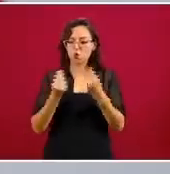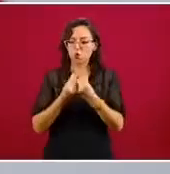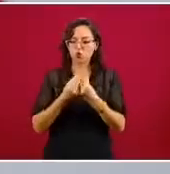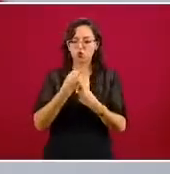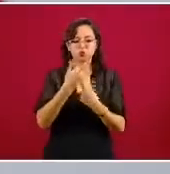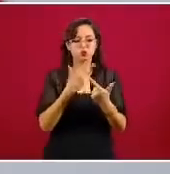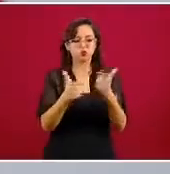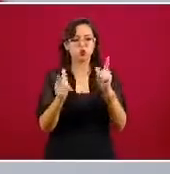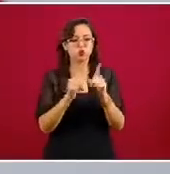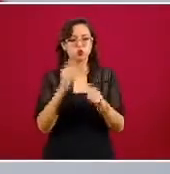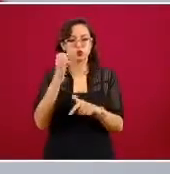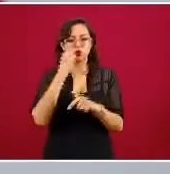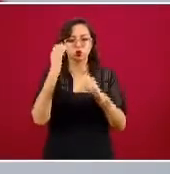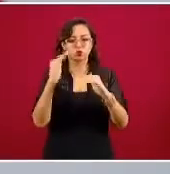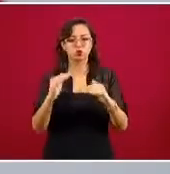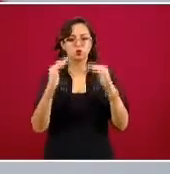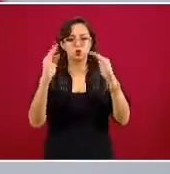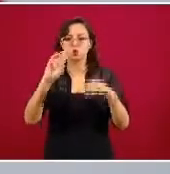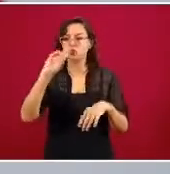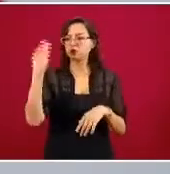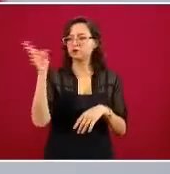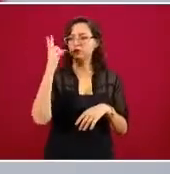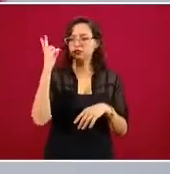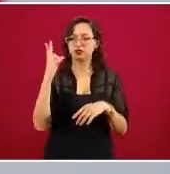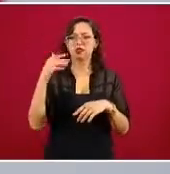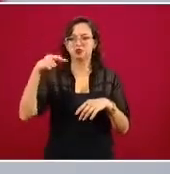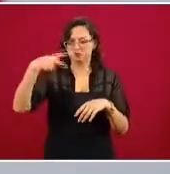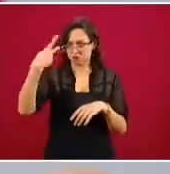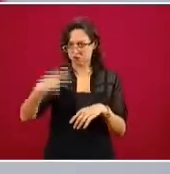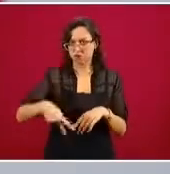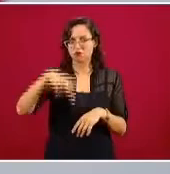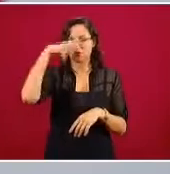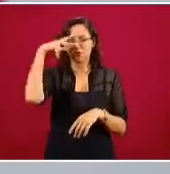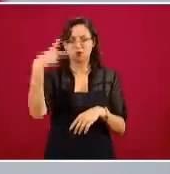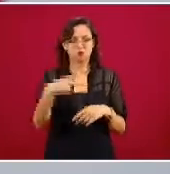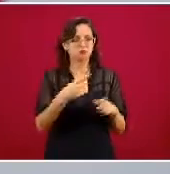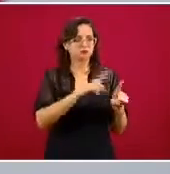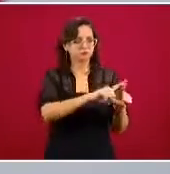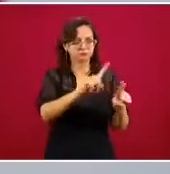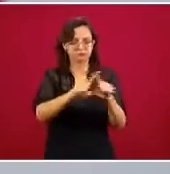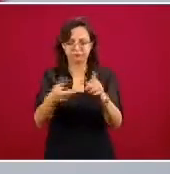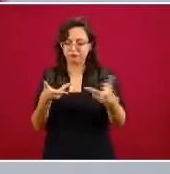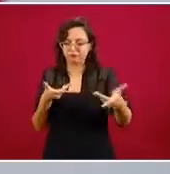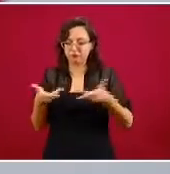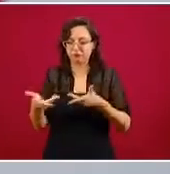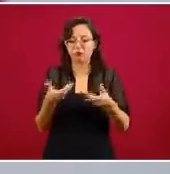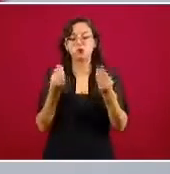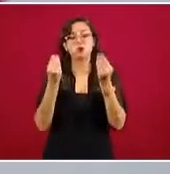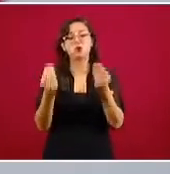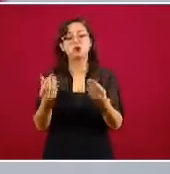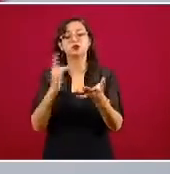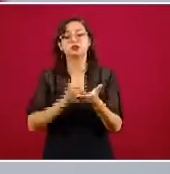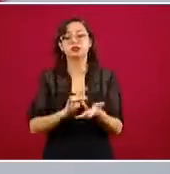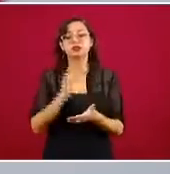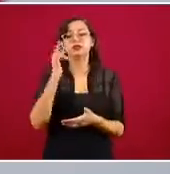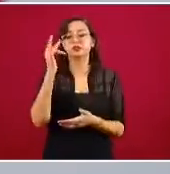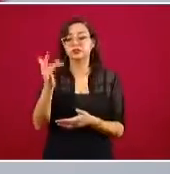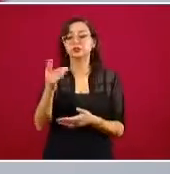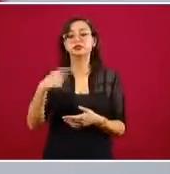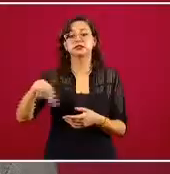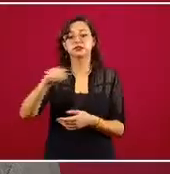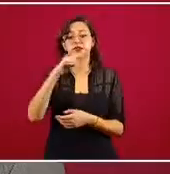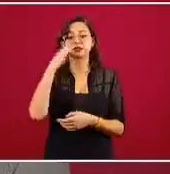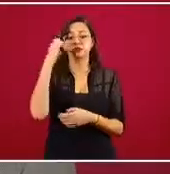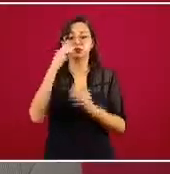colaboración de grupos académicos de universidades públicas mexicanas. Y el agradecimiento institucional también es a estas